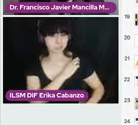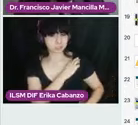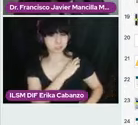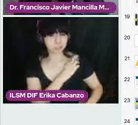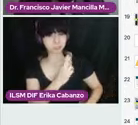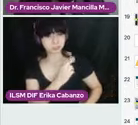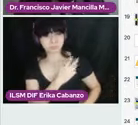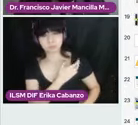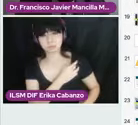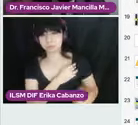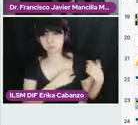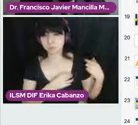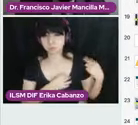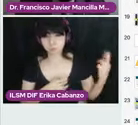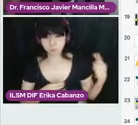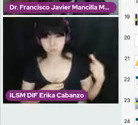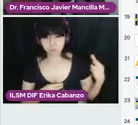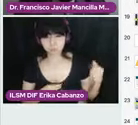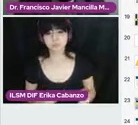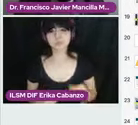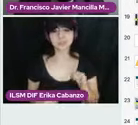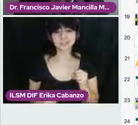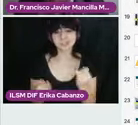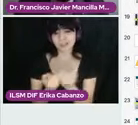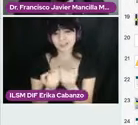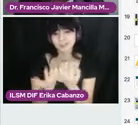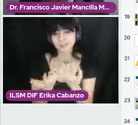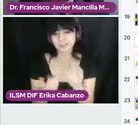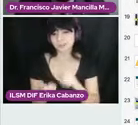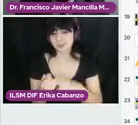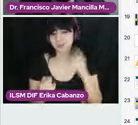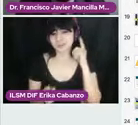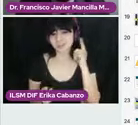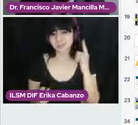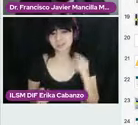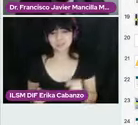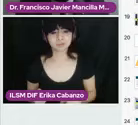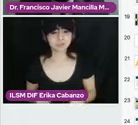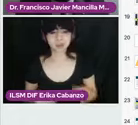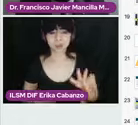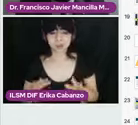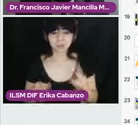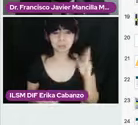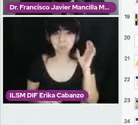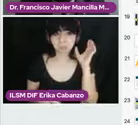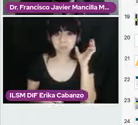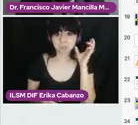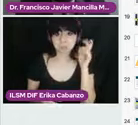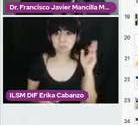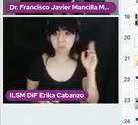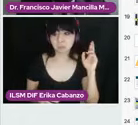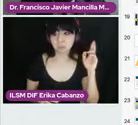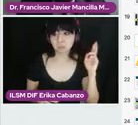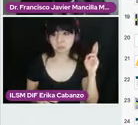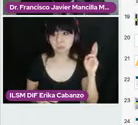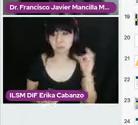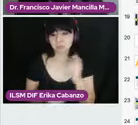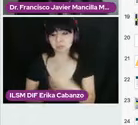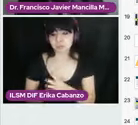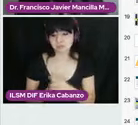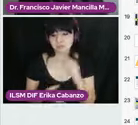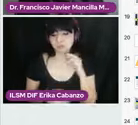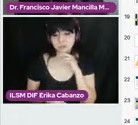oído tienen ese efecto. Se acomodan y pueden estar tronido y da un acúfeno o zumbido momentáneo.